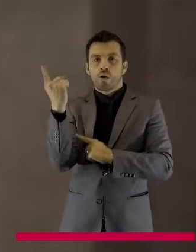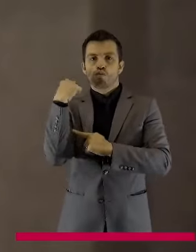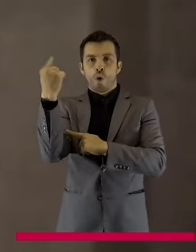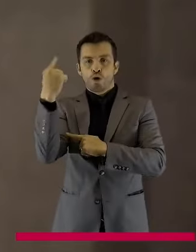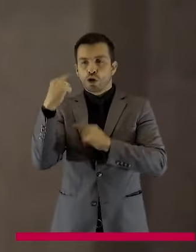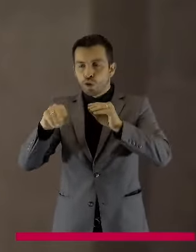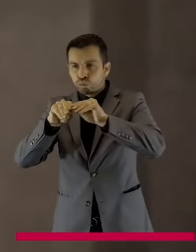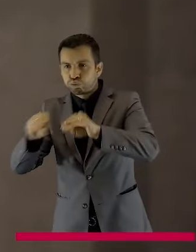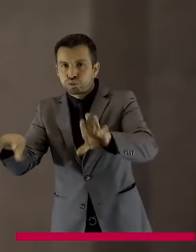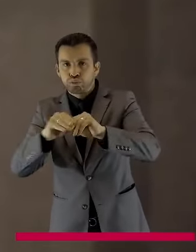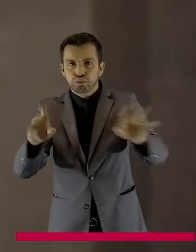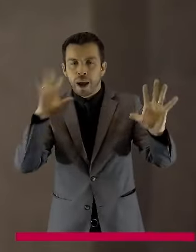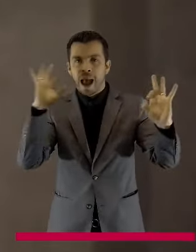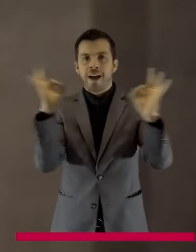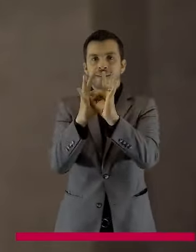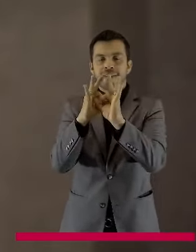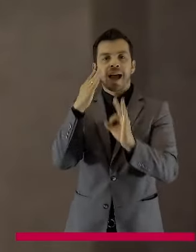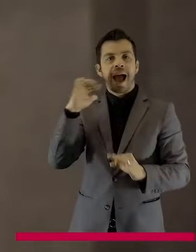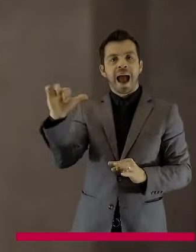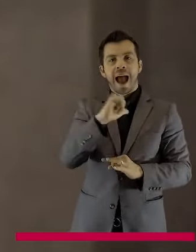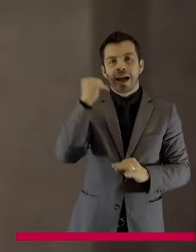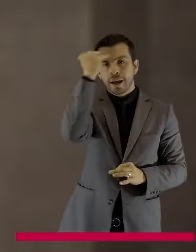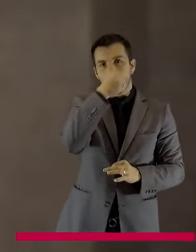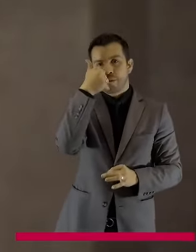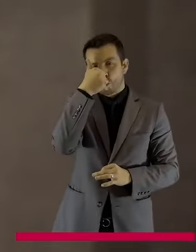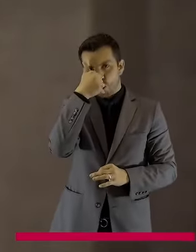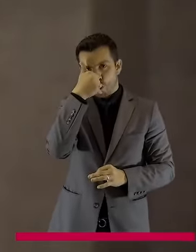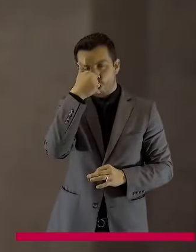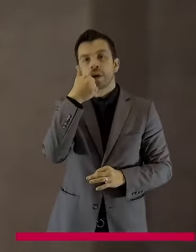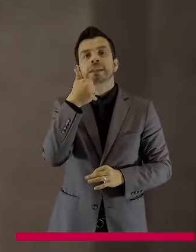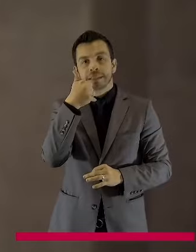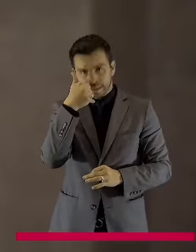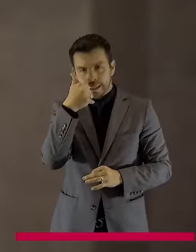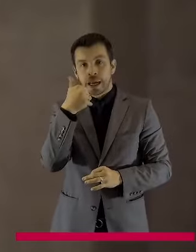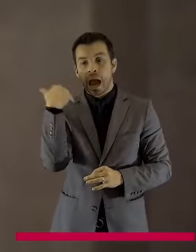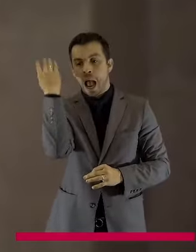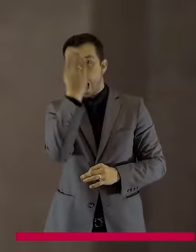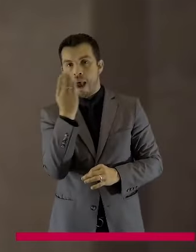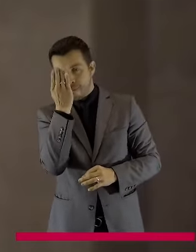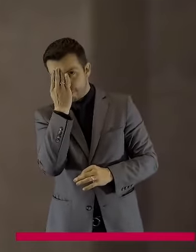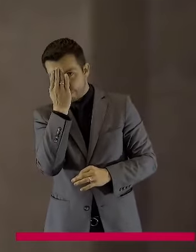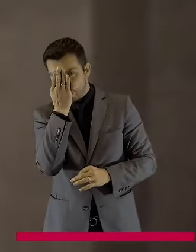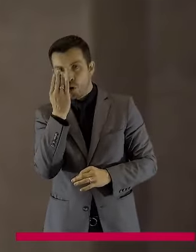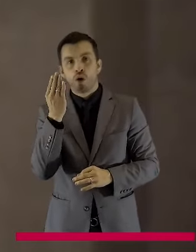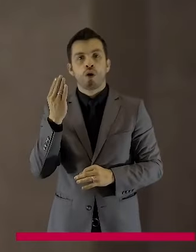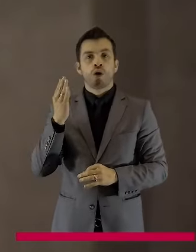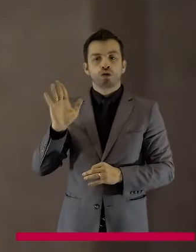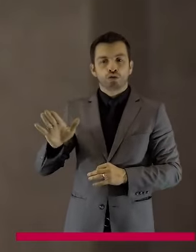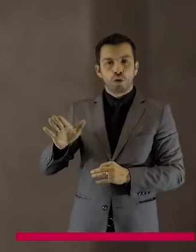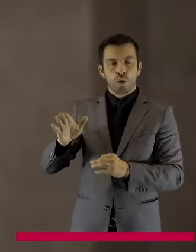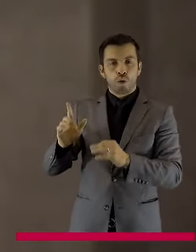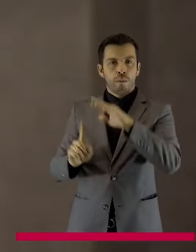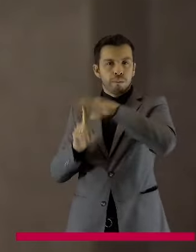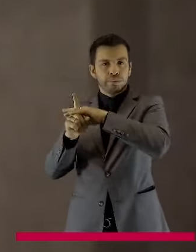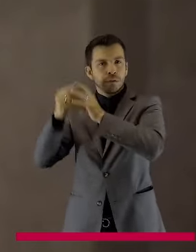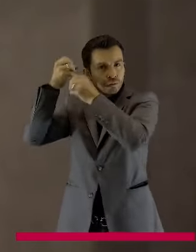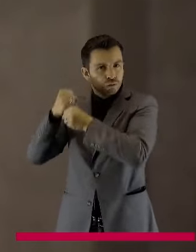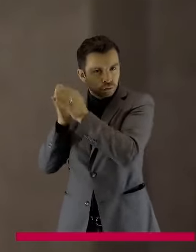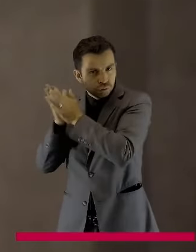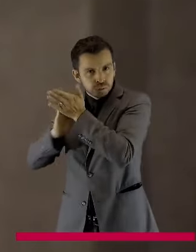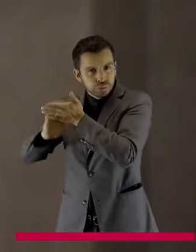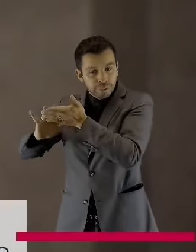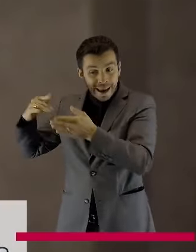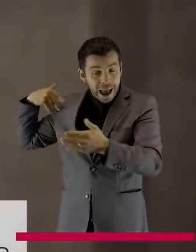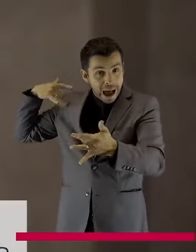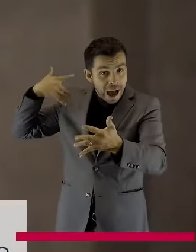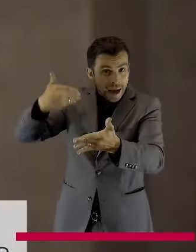la perspectiva de mujeres afrodescendientes, afrocolombianas, raizales y palenqueras, en